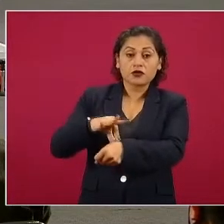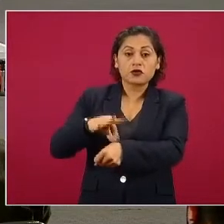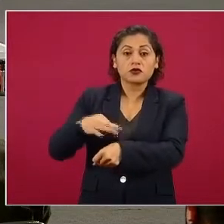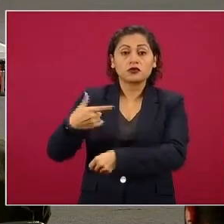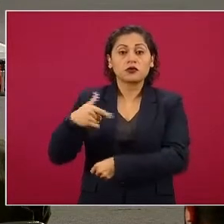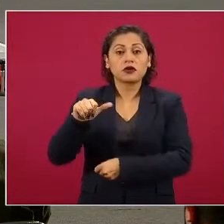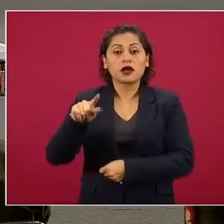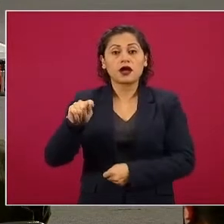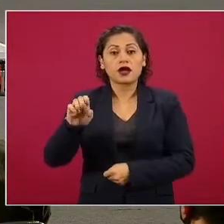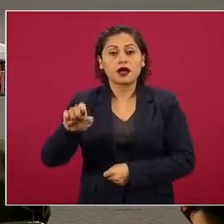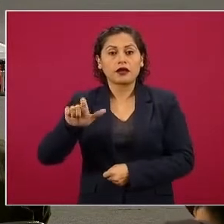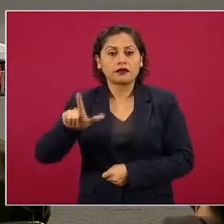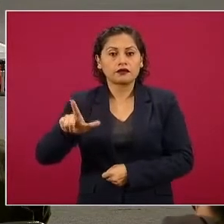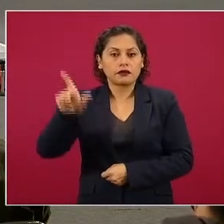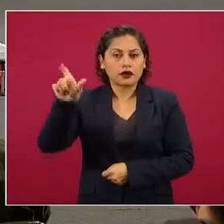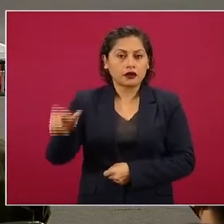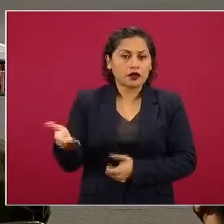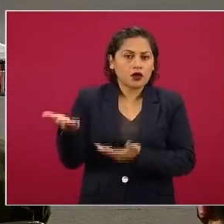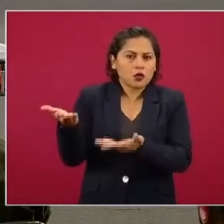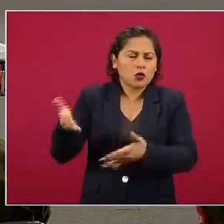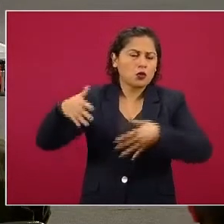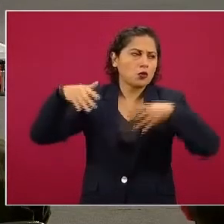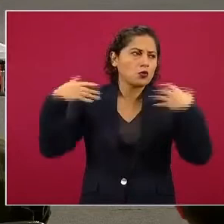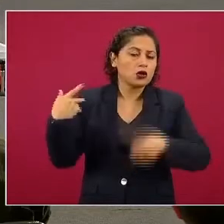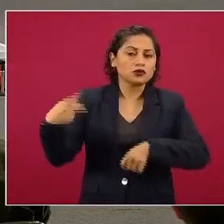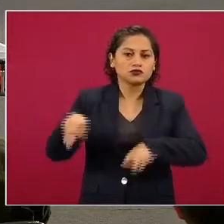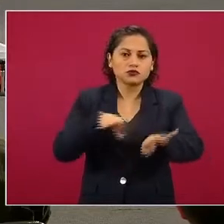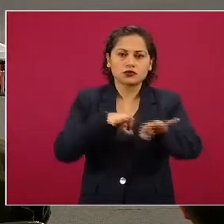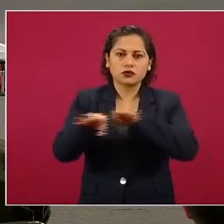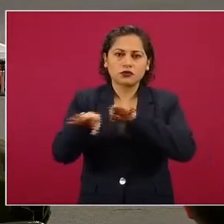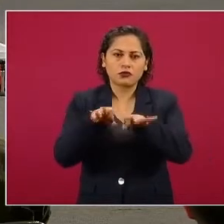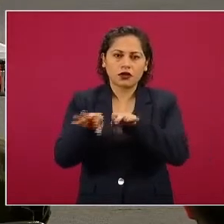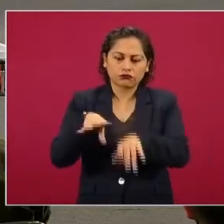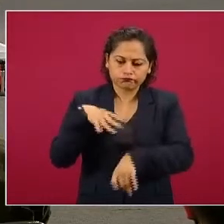ha hecho un trabajo extraordinario, excepcional.